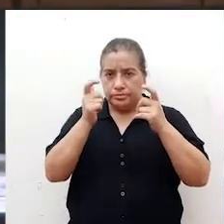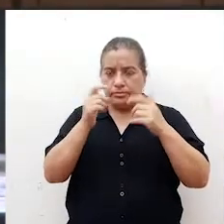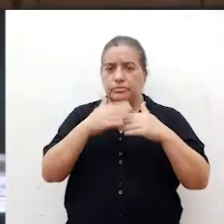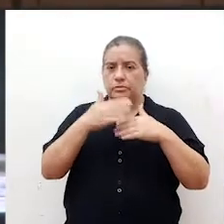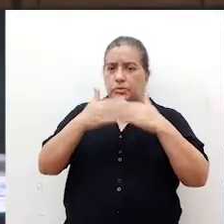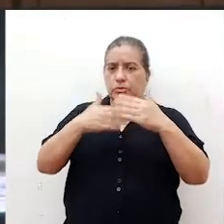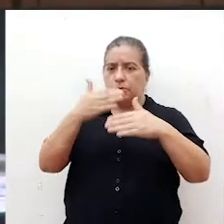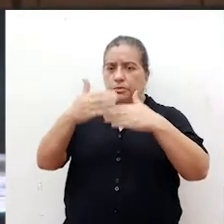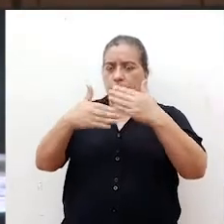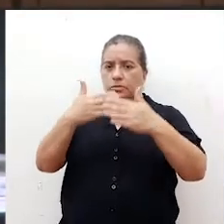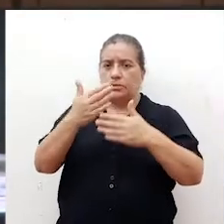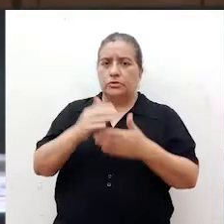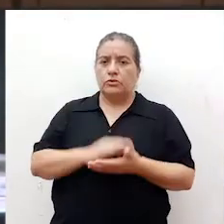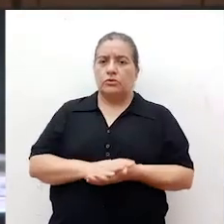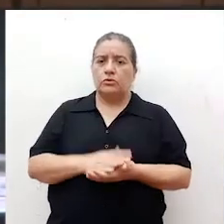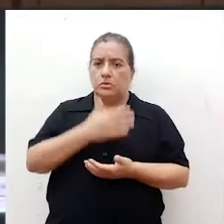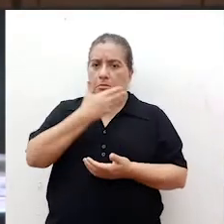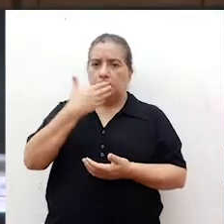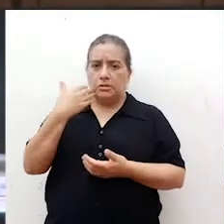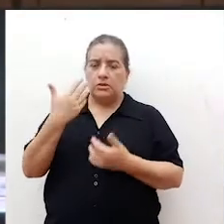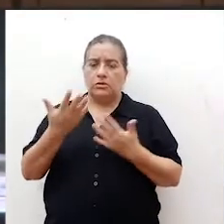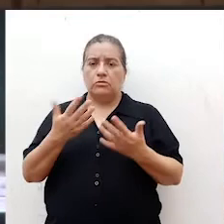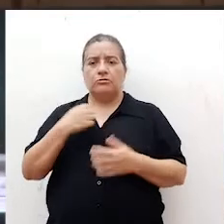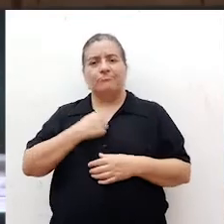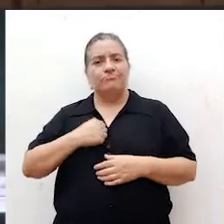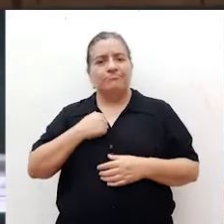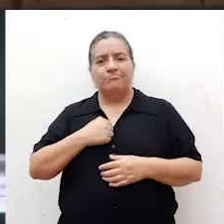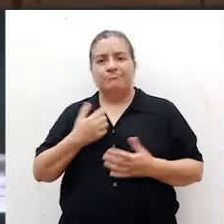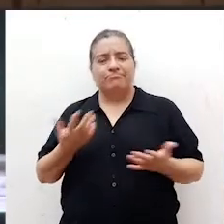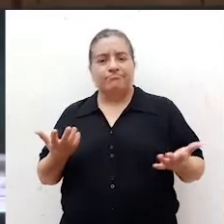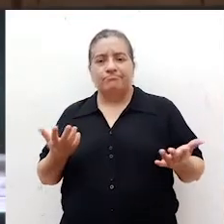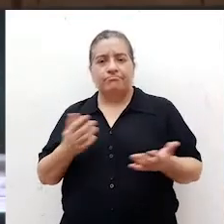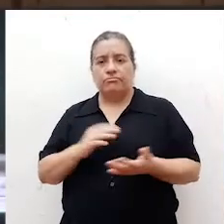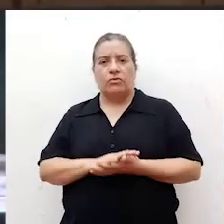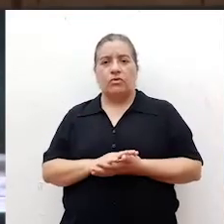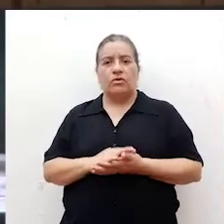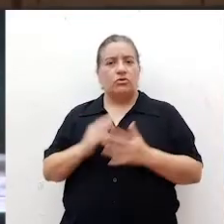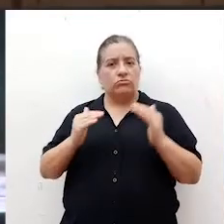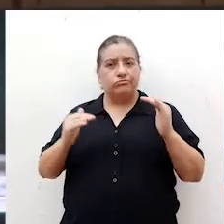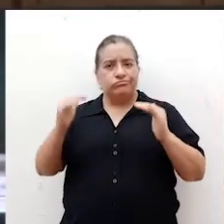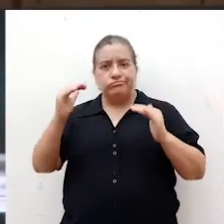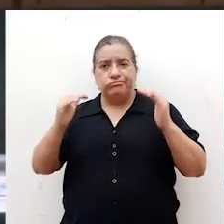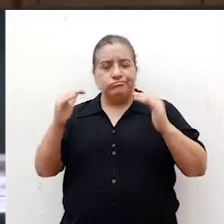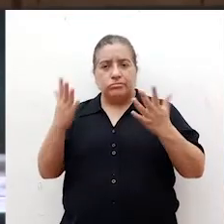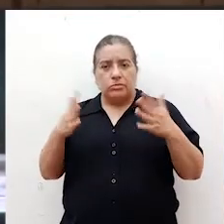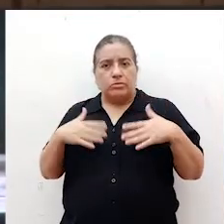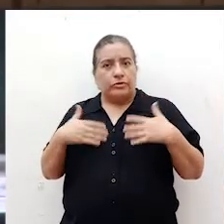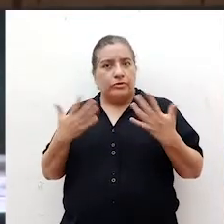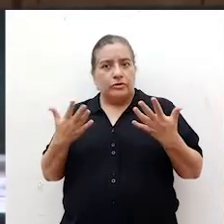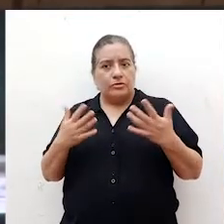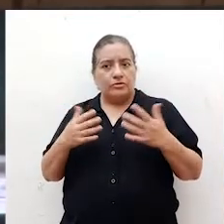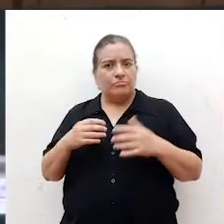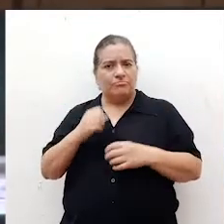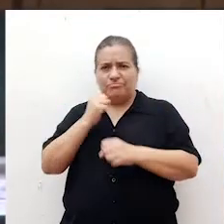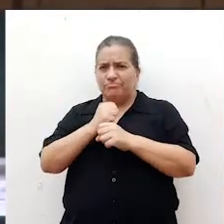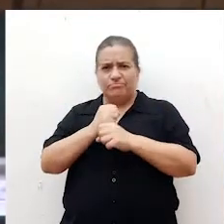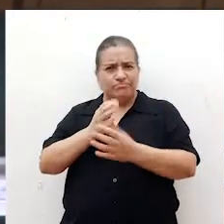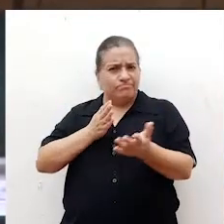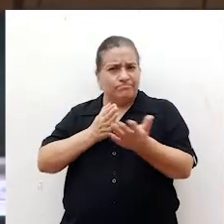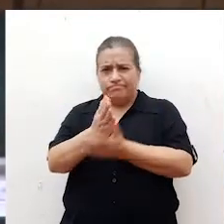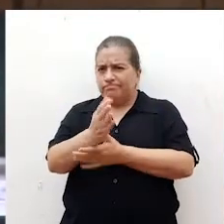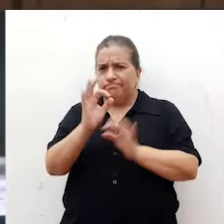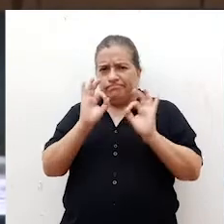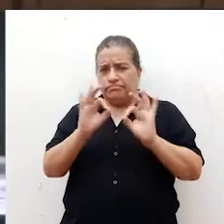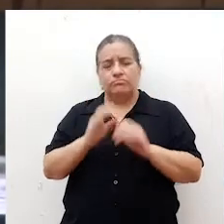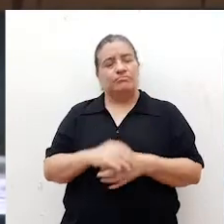en el Perú, y son muy pocos los países donde van a ser clínicas privadas, me parece que Australia es uno de ellos,